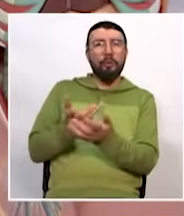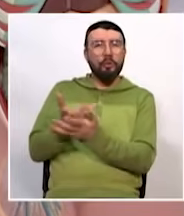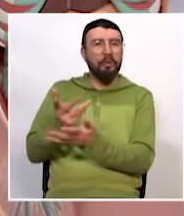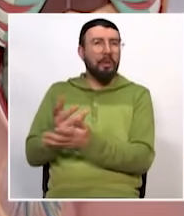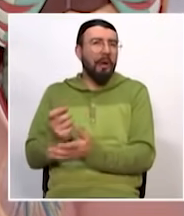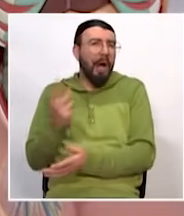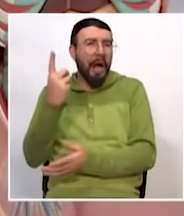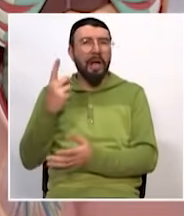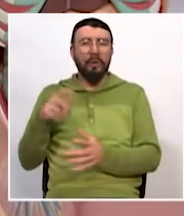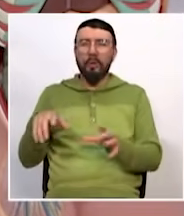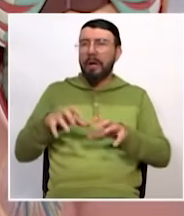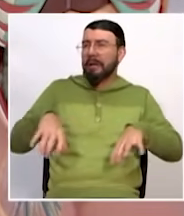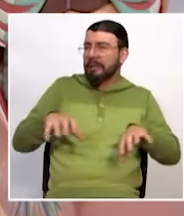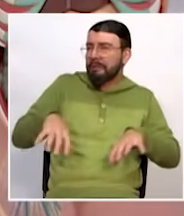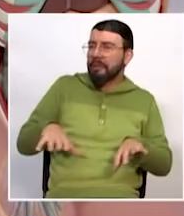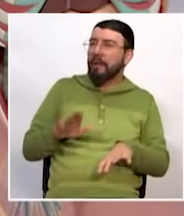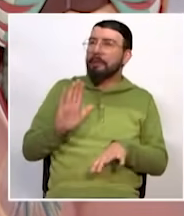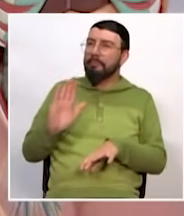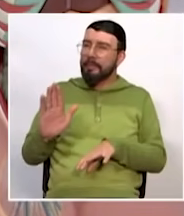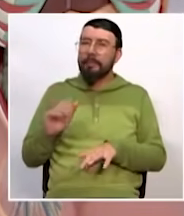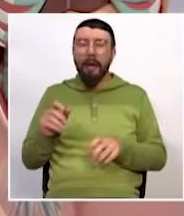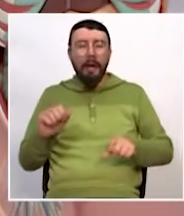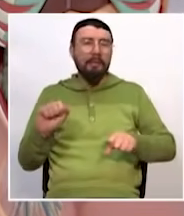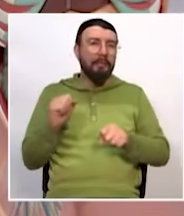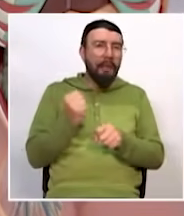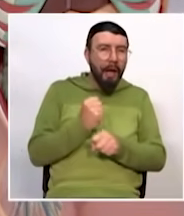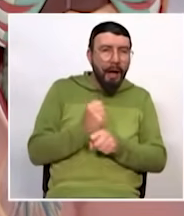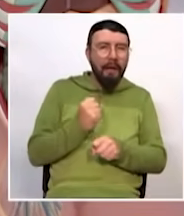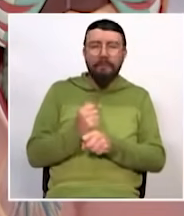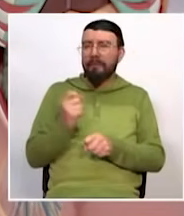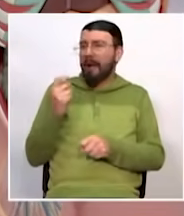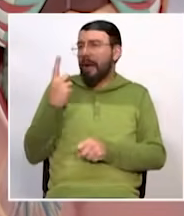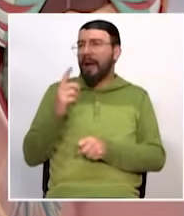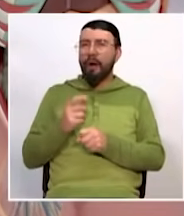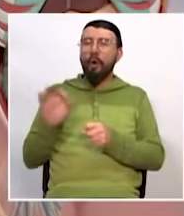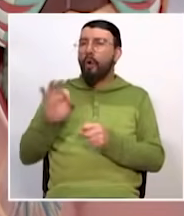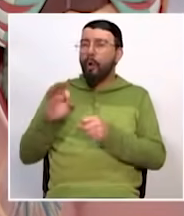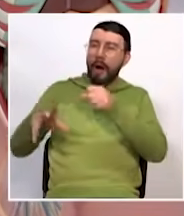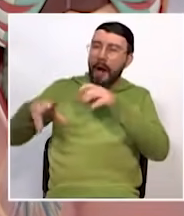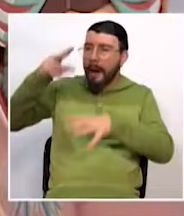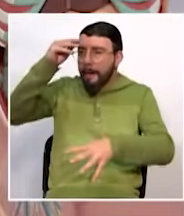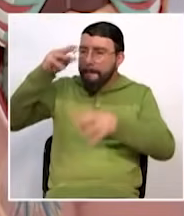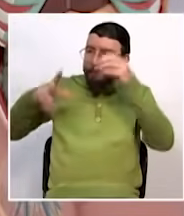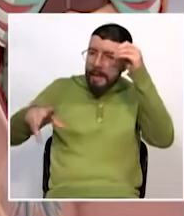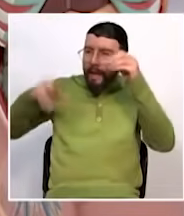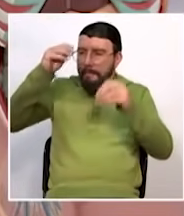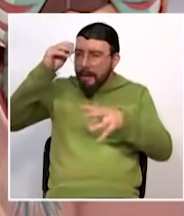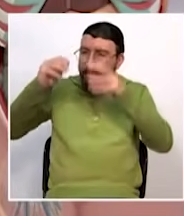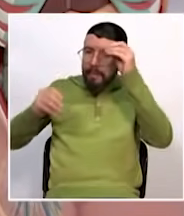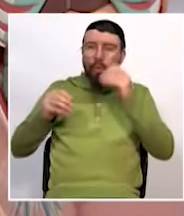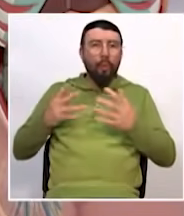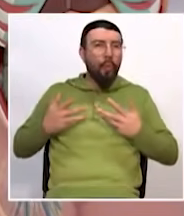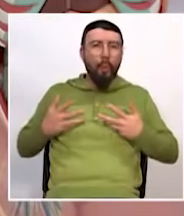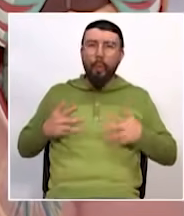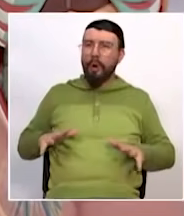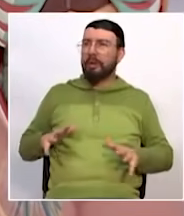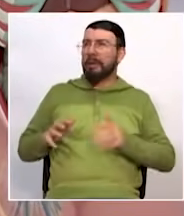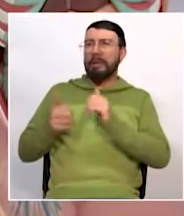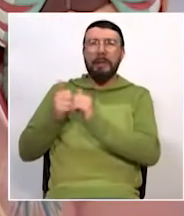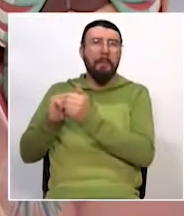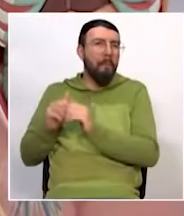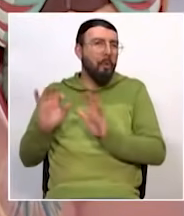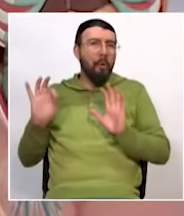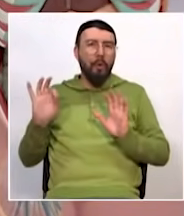busque una actividad de una ocupación ingrese en el aprendizaje de cualquier disciplina o de